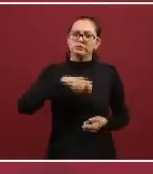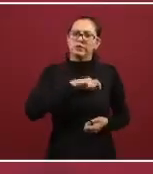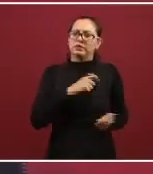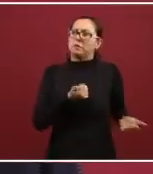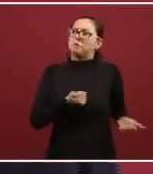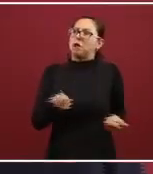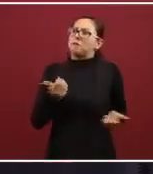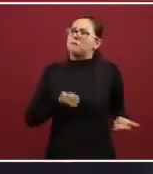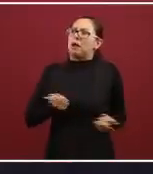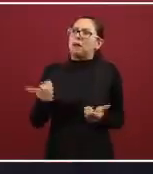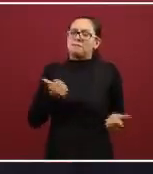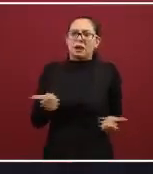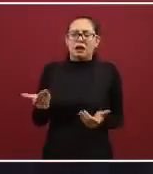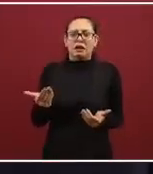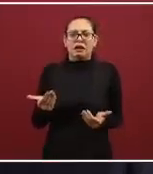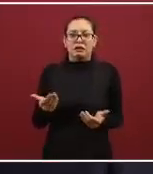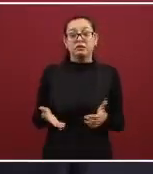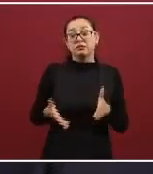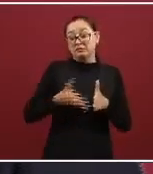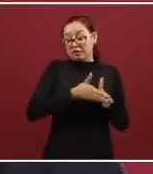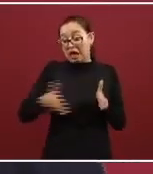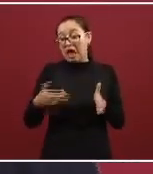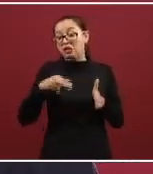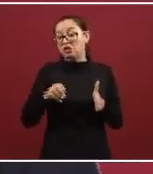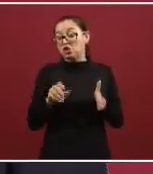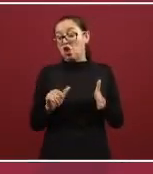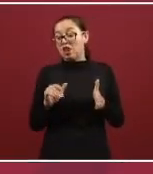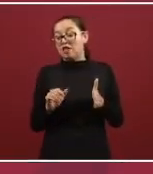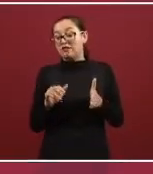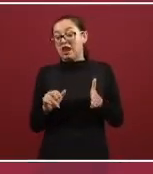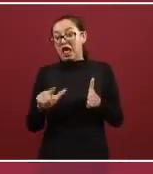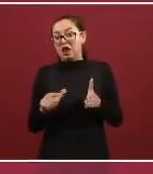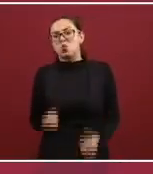han extraído de oro y plata en el periodo neoliberal?